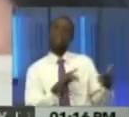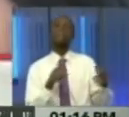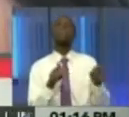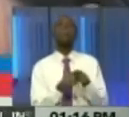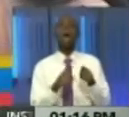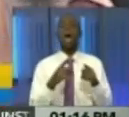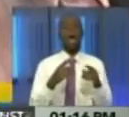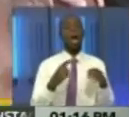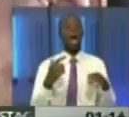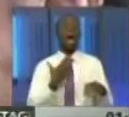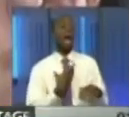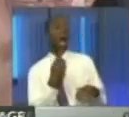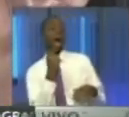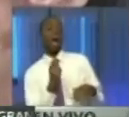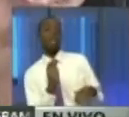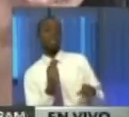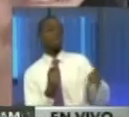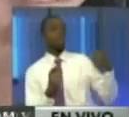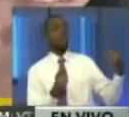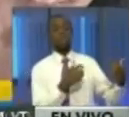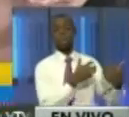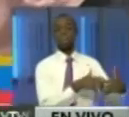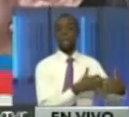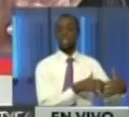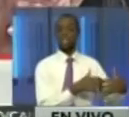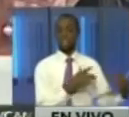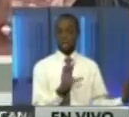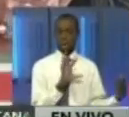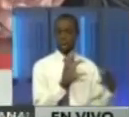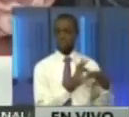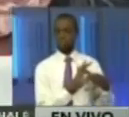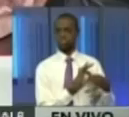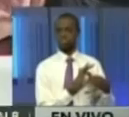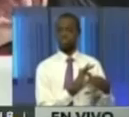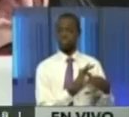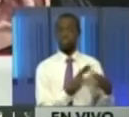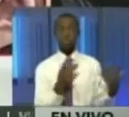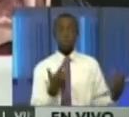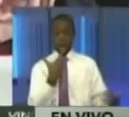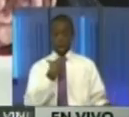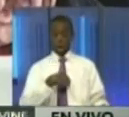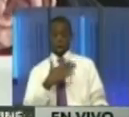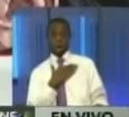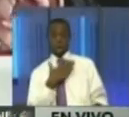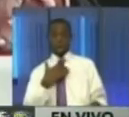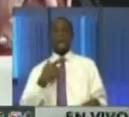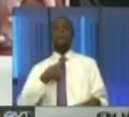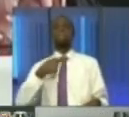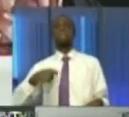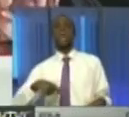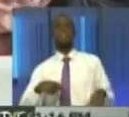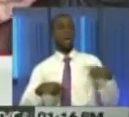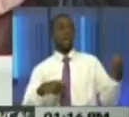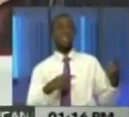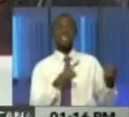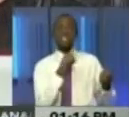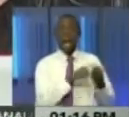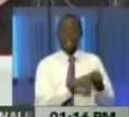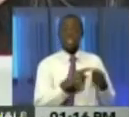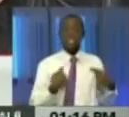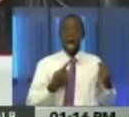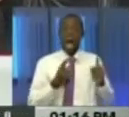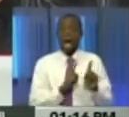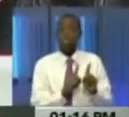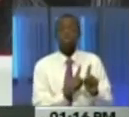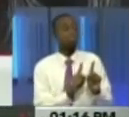una alcaldesa y su cónyuge en un divorcio. Bueno, para presionarle también le metió una solicitud de referendo. Es